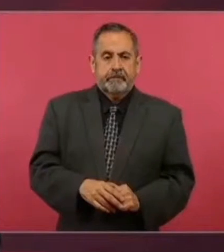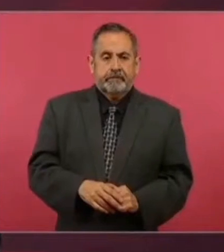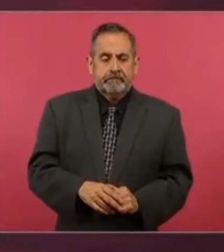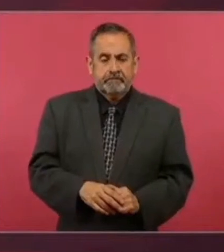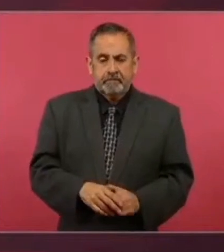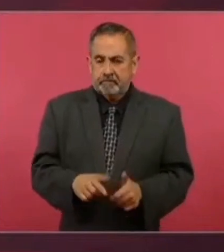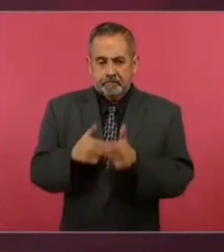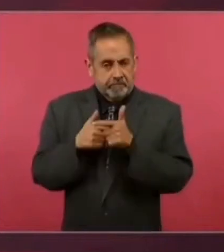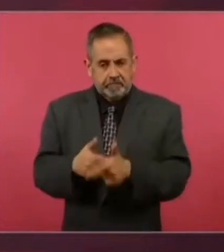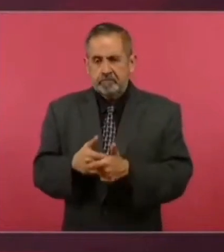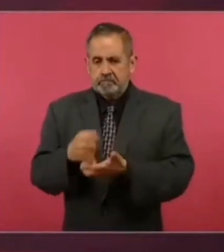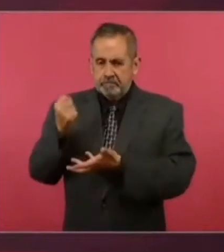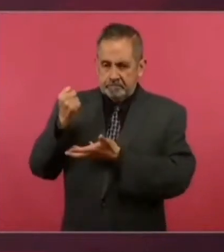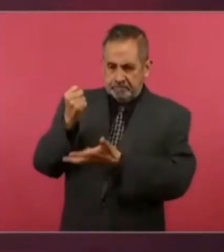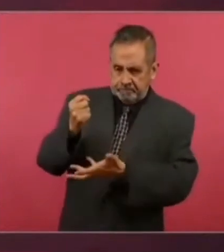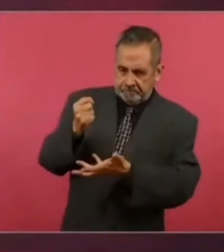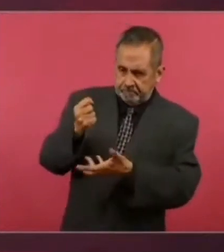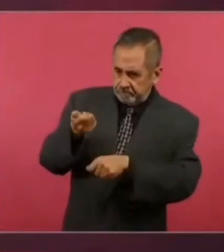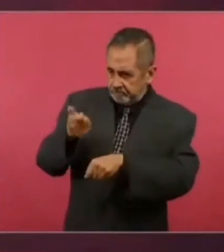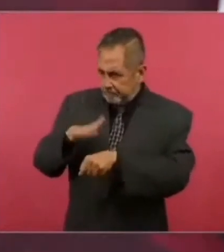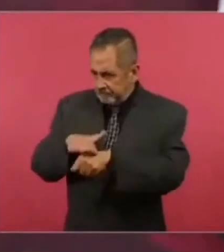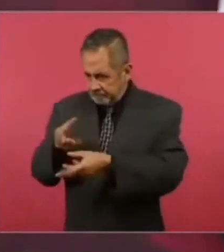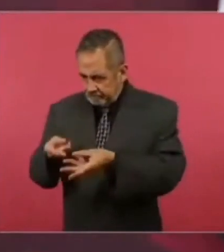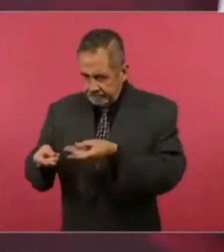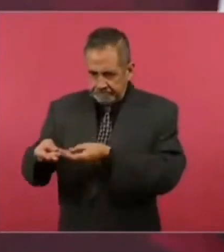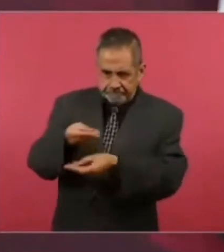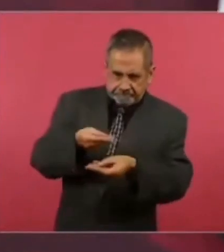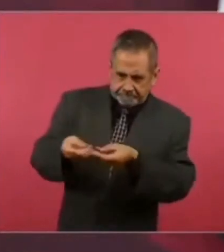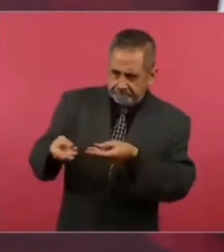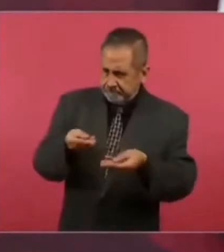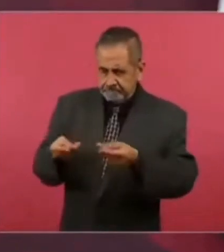vamos a seguir manejando el presupuesto de esa manera y